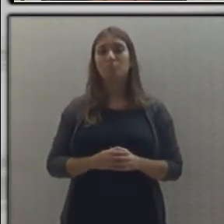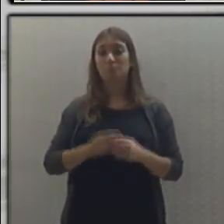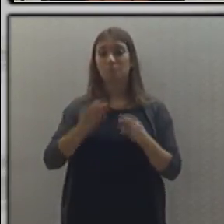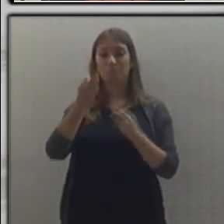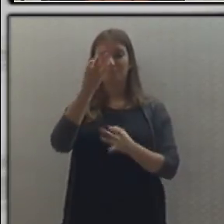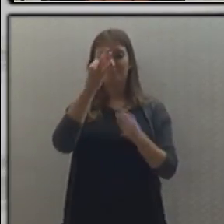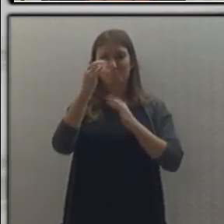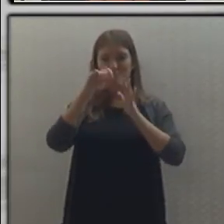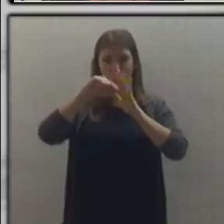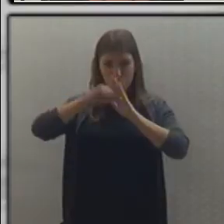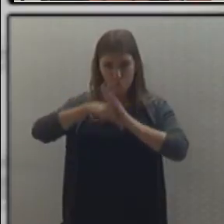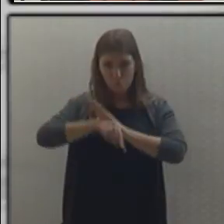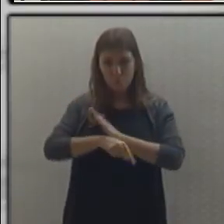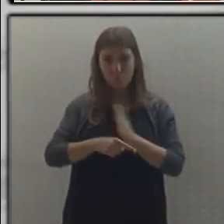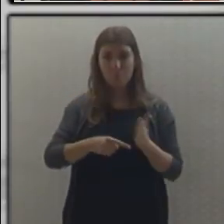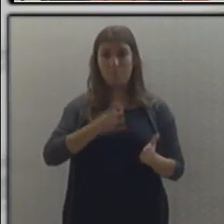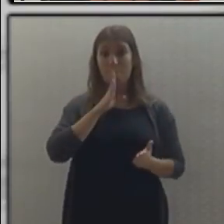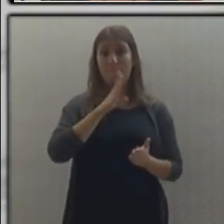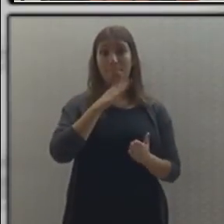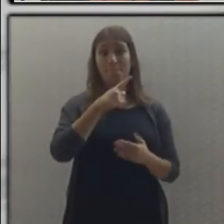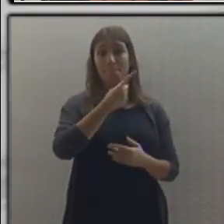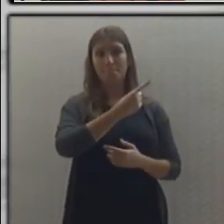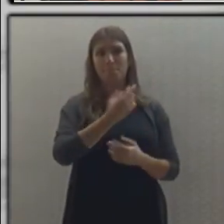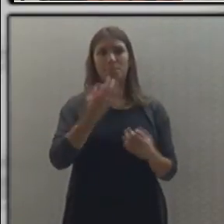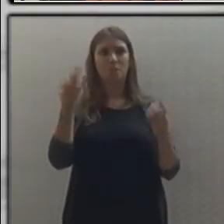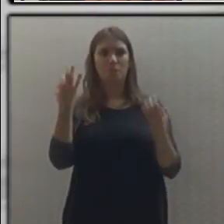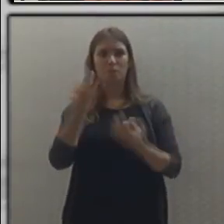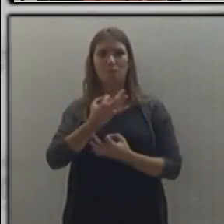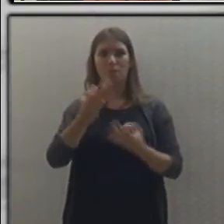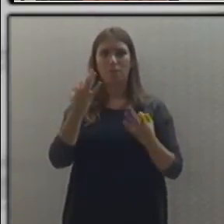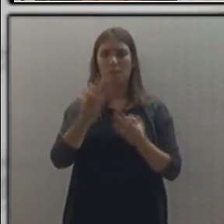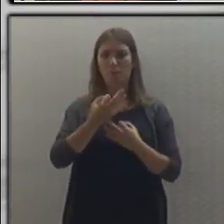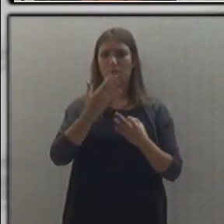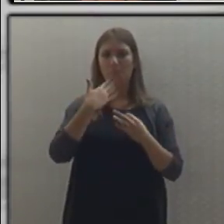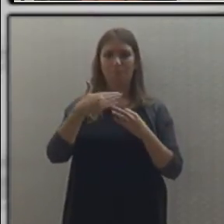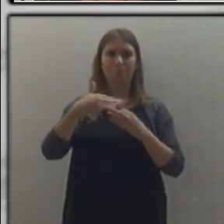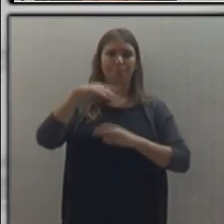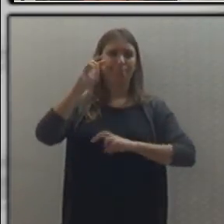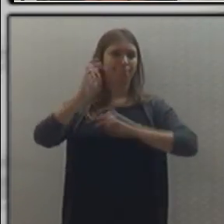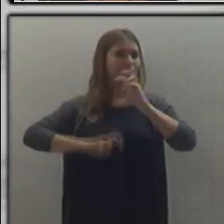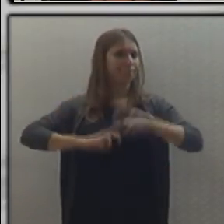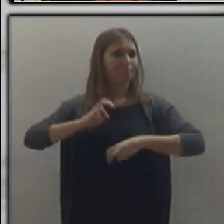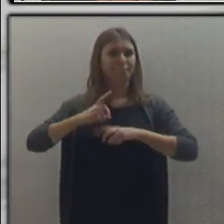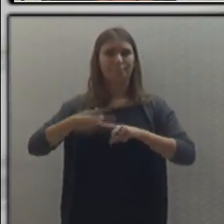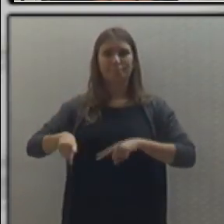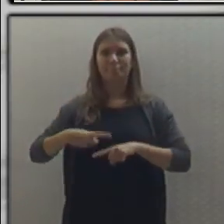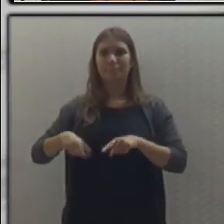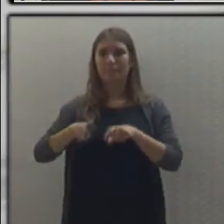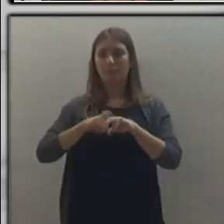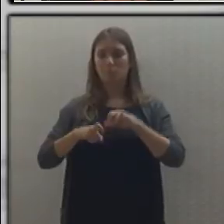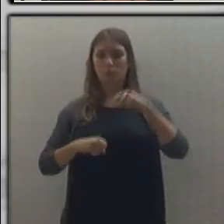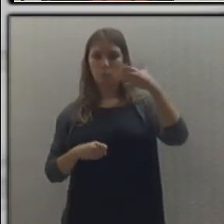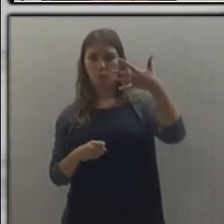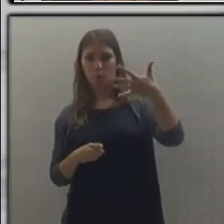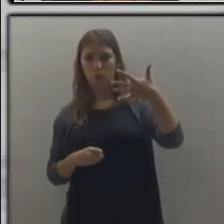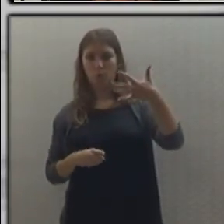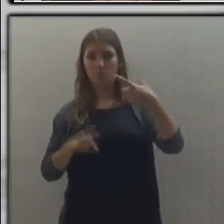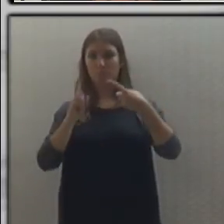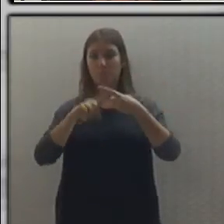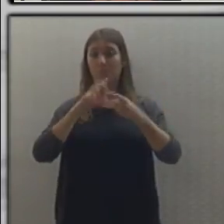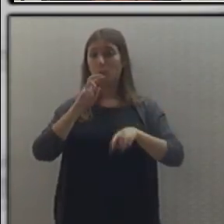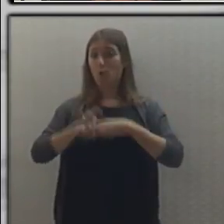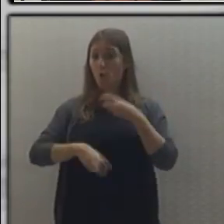detallando un poco más, estas actuaciones requieren una serie de partidas de obra que se agrupan en 5 capítulos: de